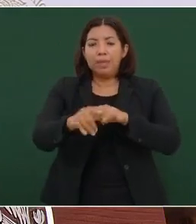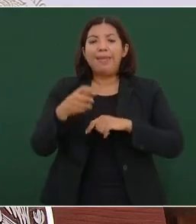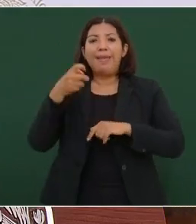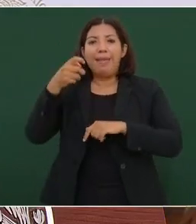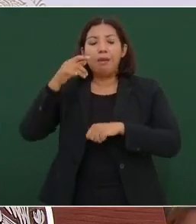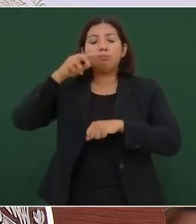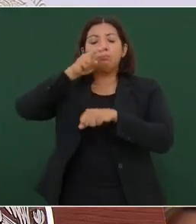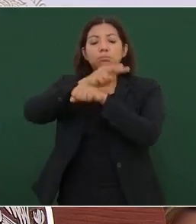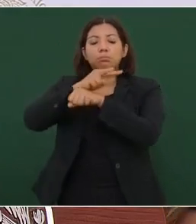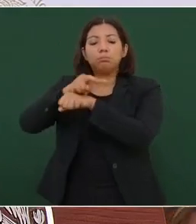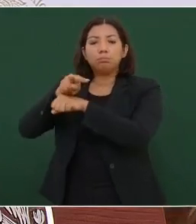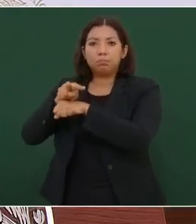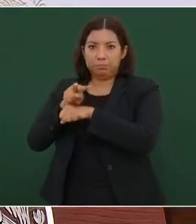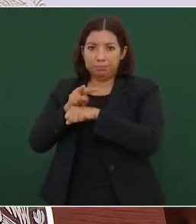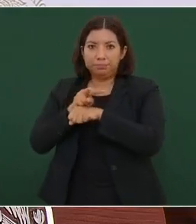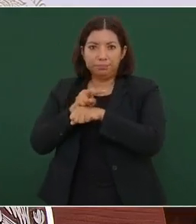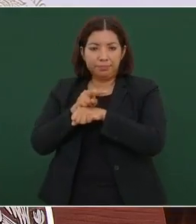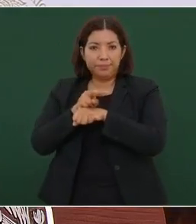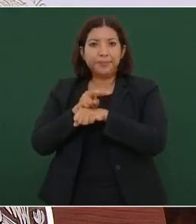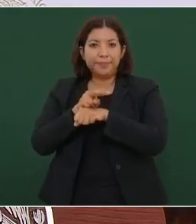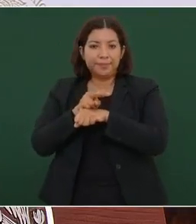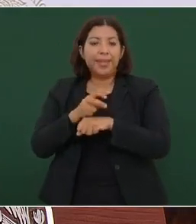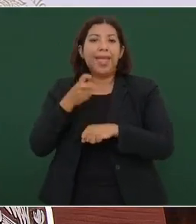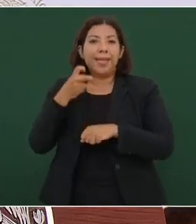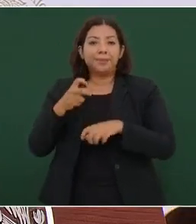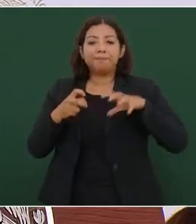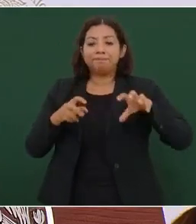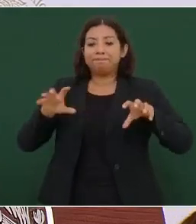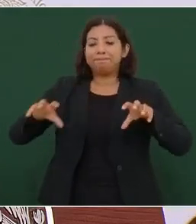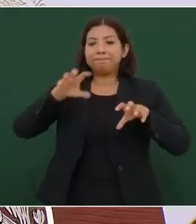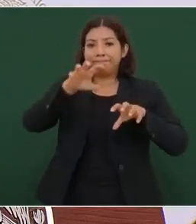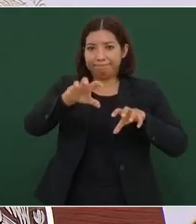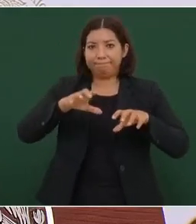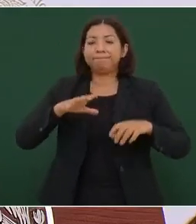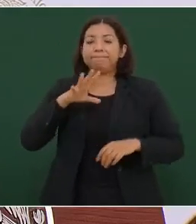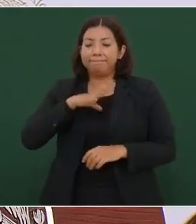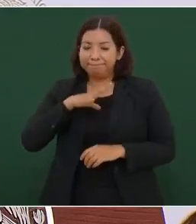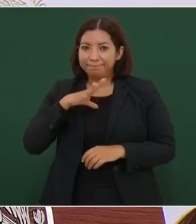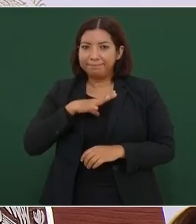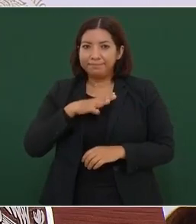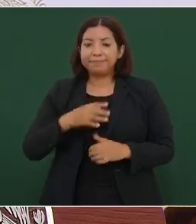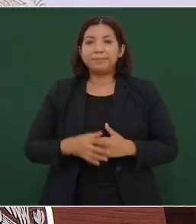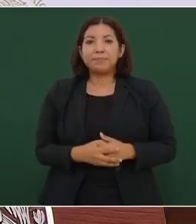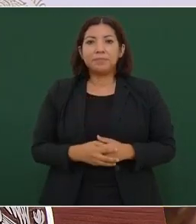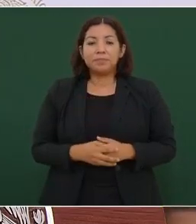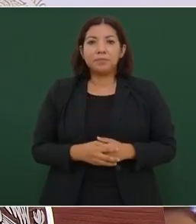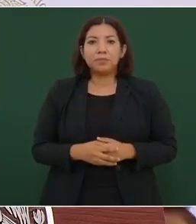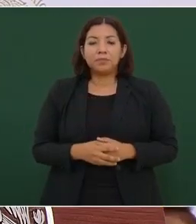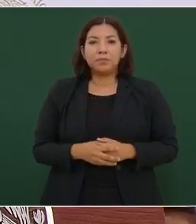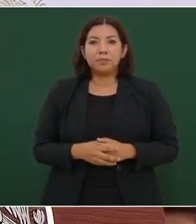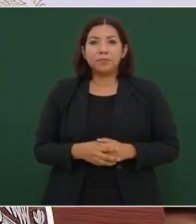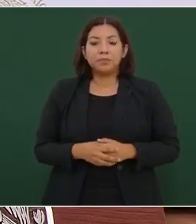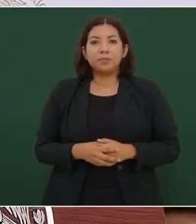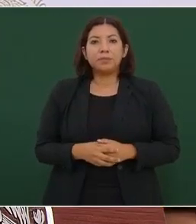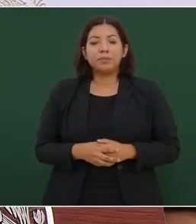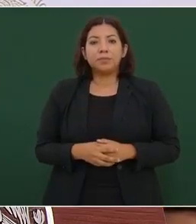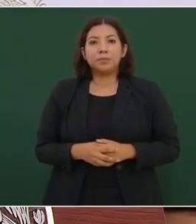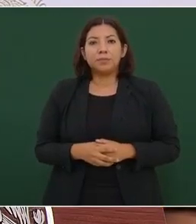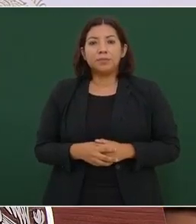también en lo que es las bases aéreas que se consideraron dentro de este proyecto. También